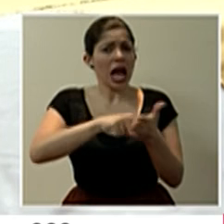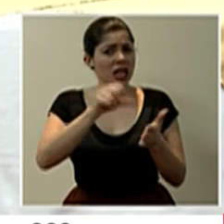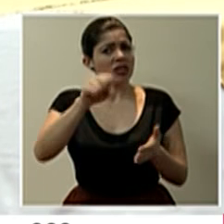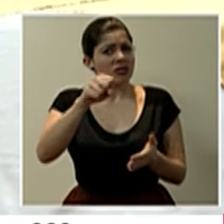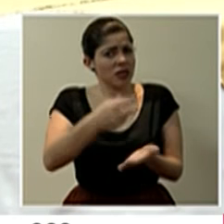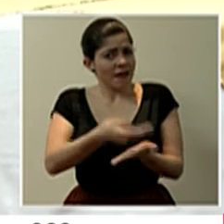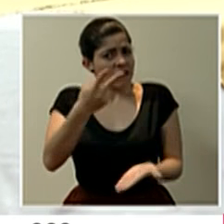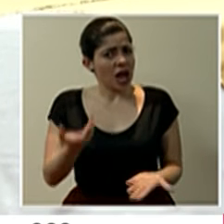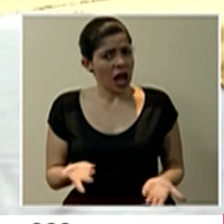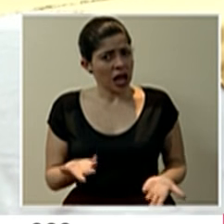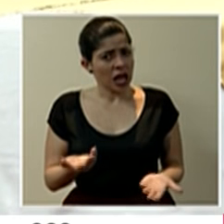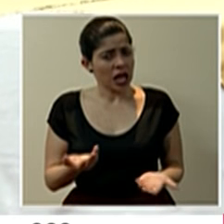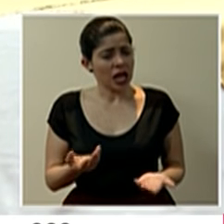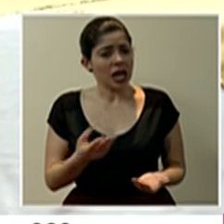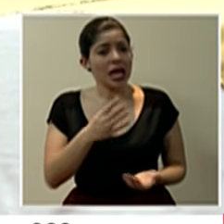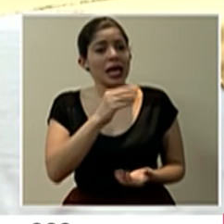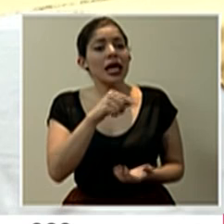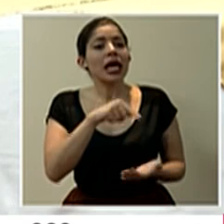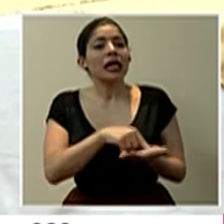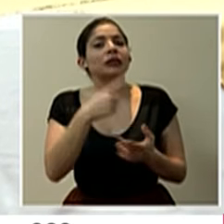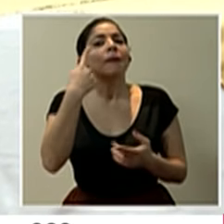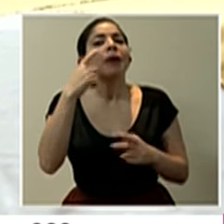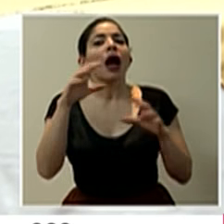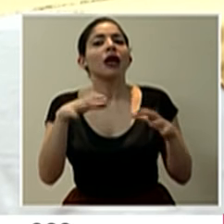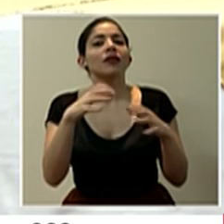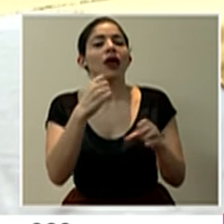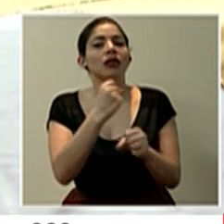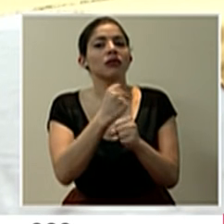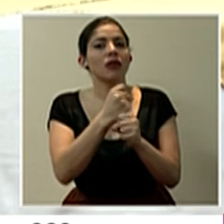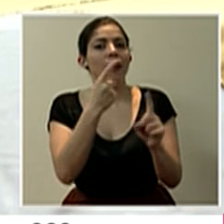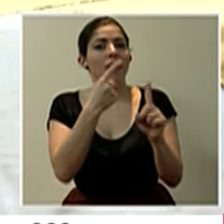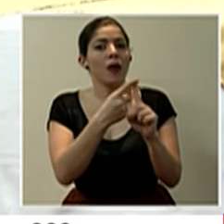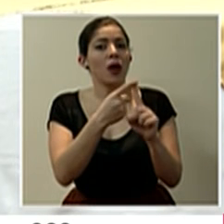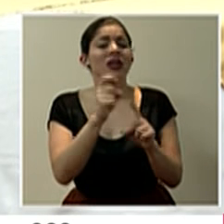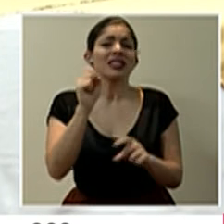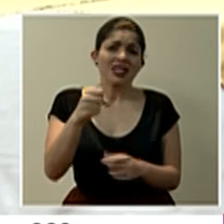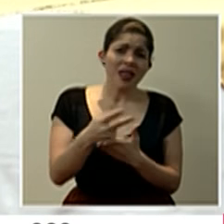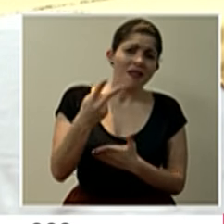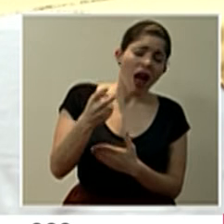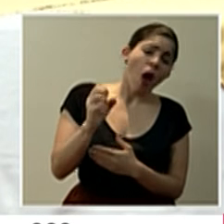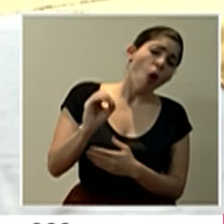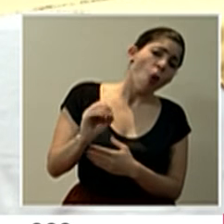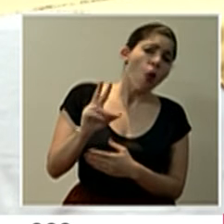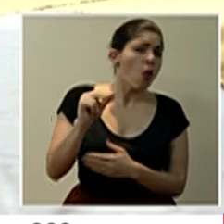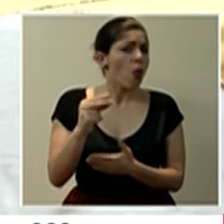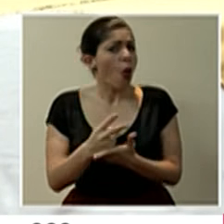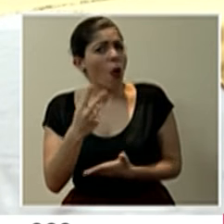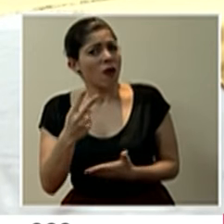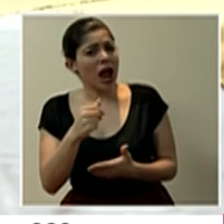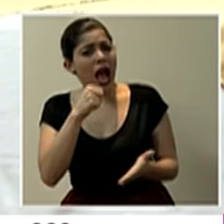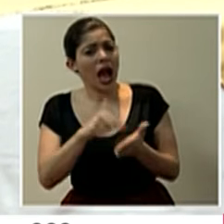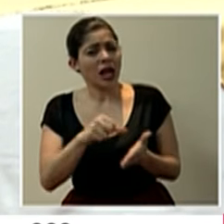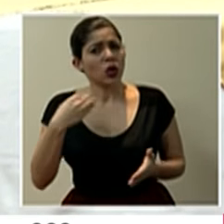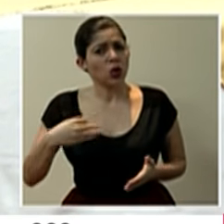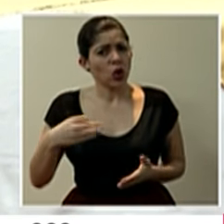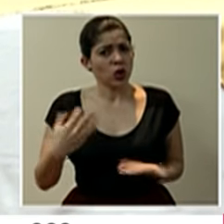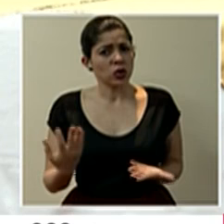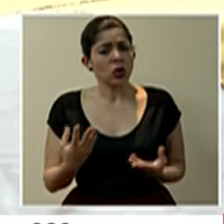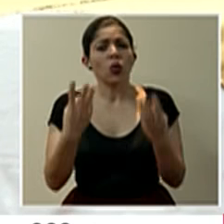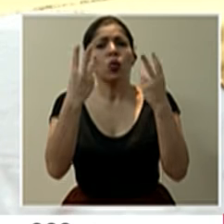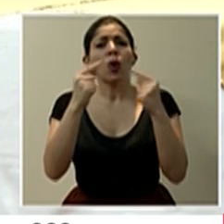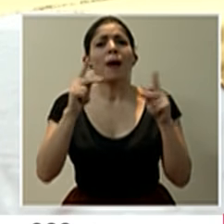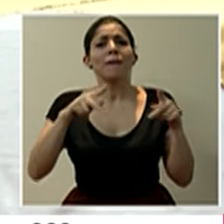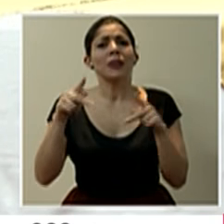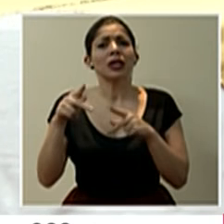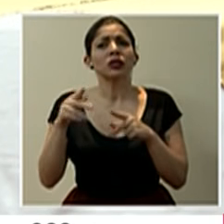que sí valía y si eran para actividades laborales. ¿Vale o no la carta para todos los días? ¿Cuántas personas